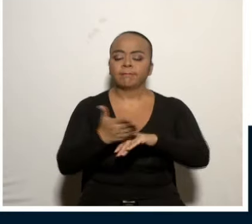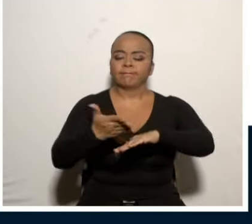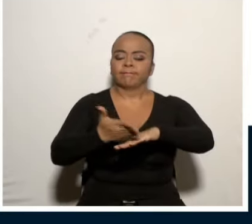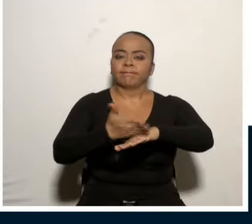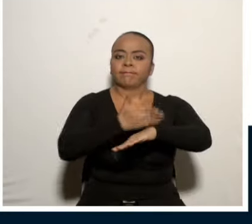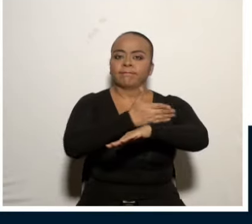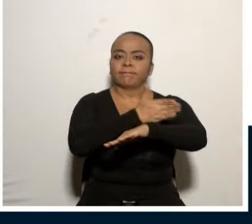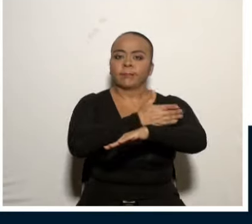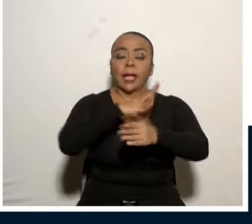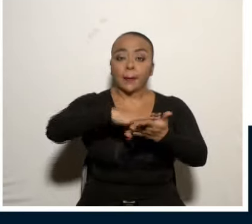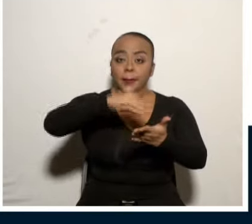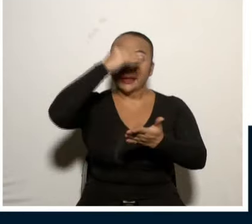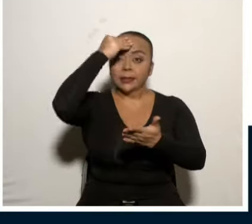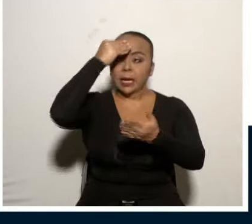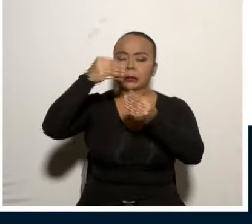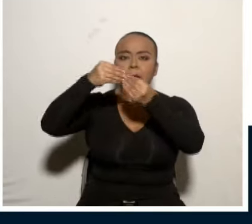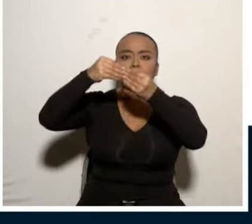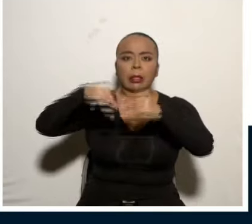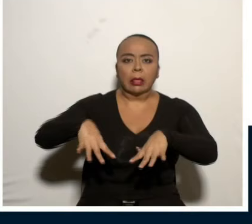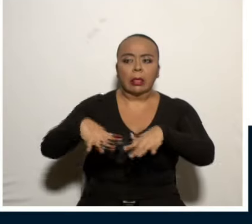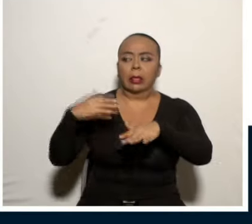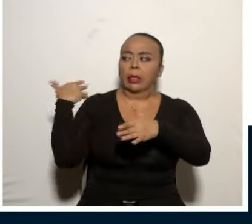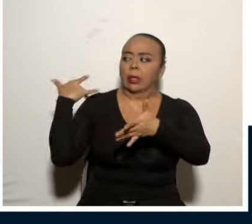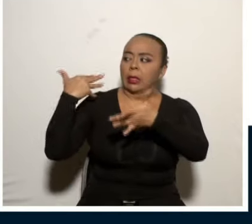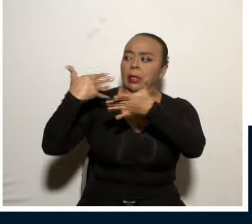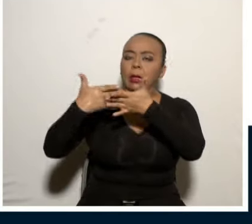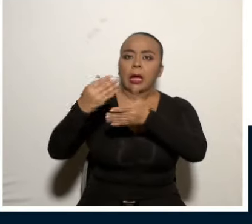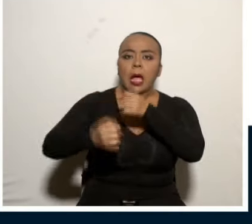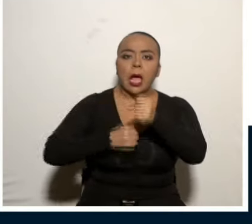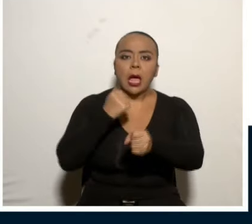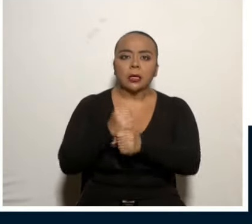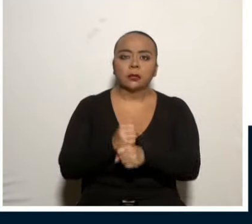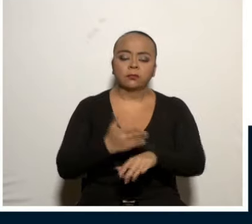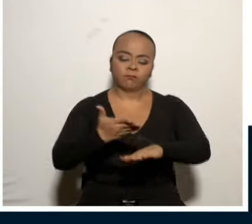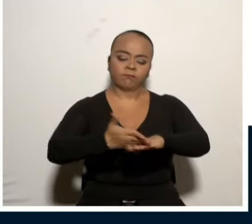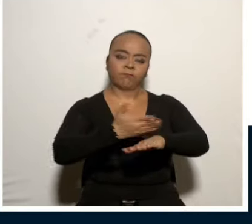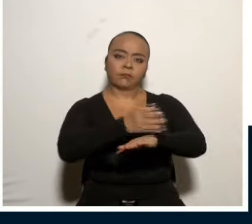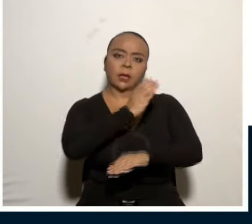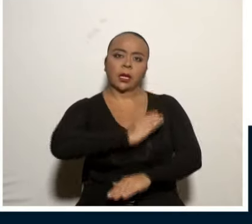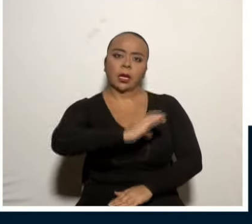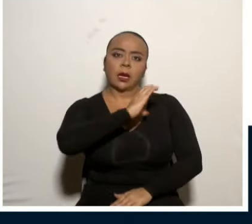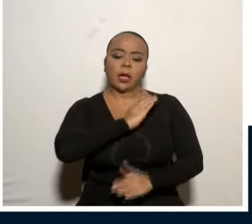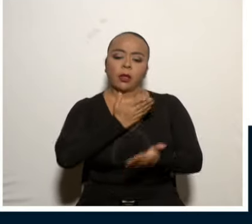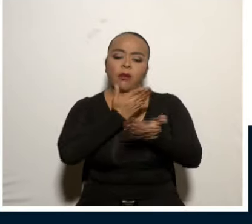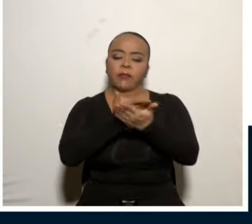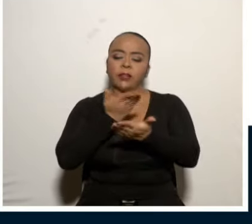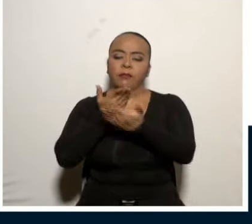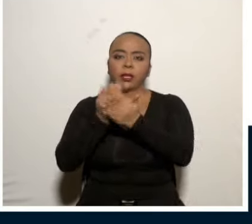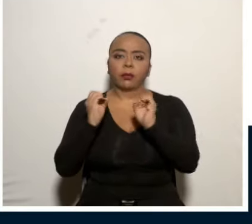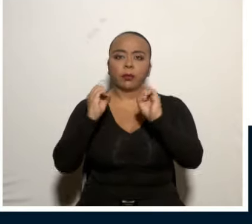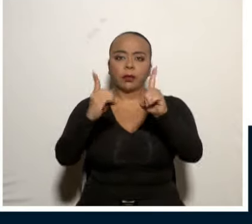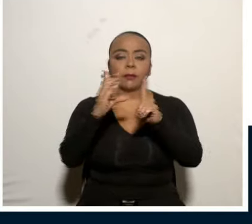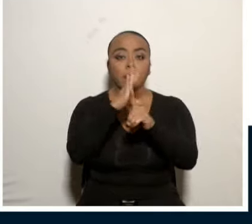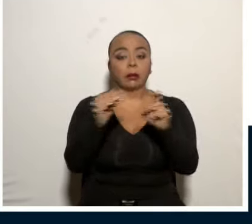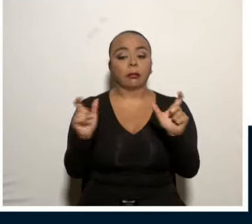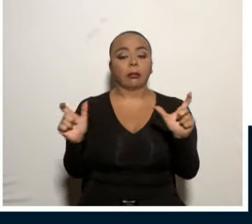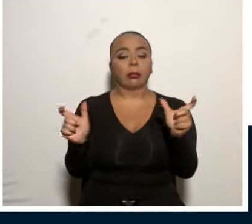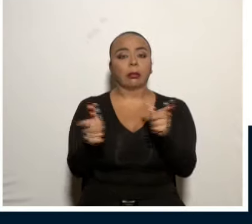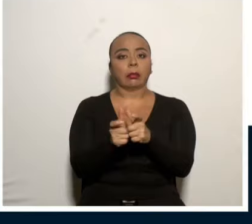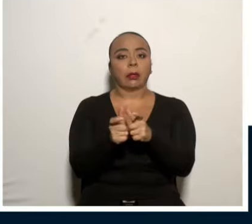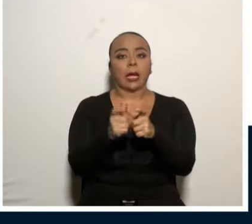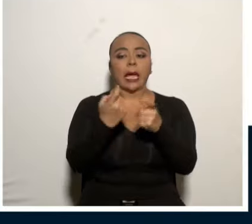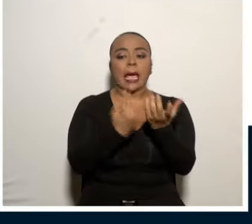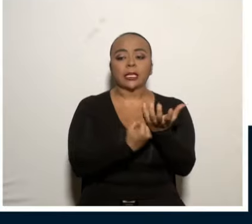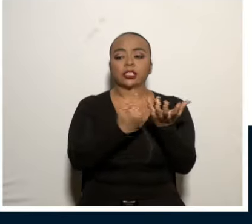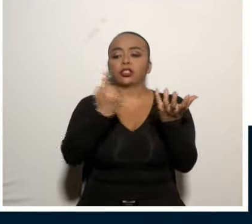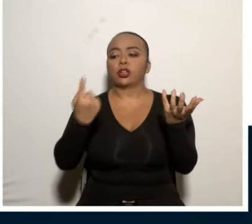los aprendizajes perdidos durante los últimos años, mejorar la calidad de la oferta educativa y bajar la exclusión